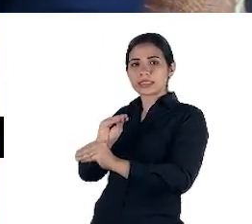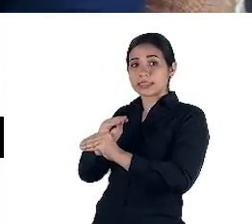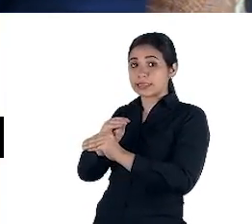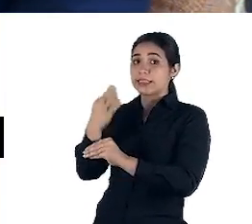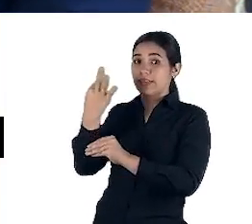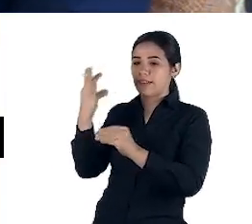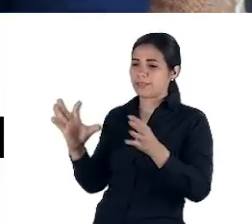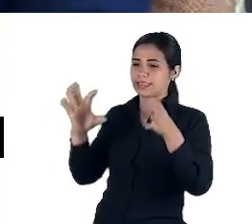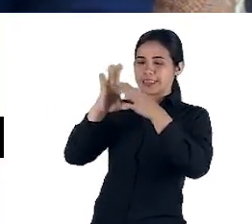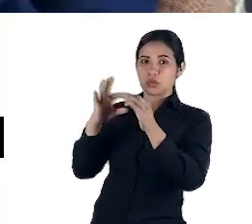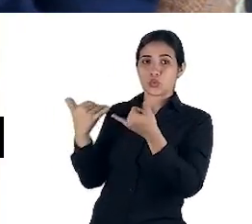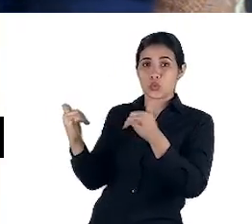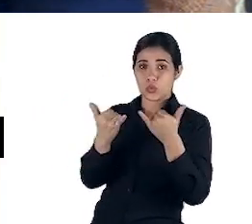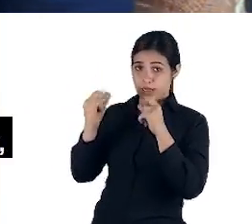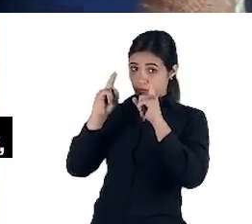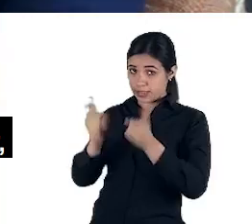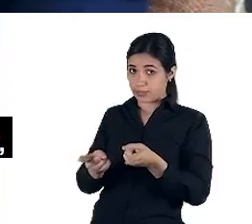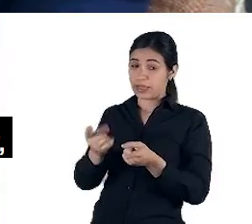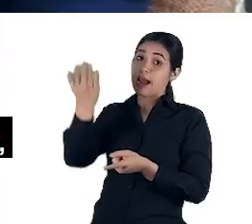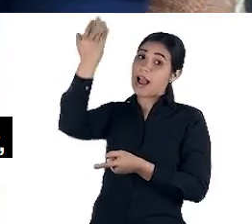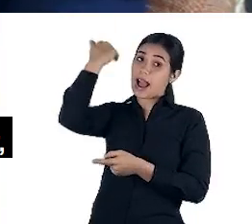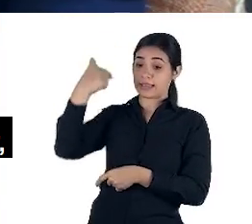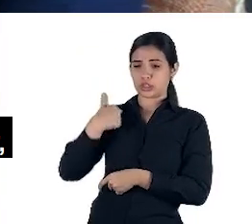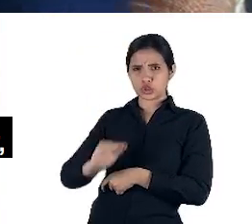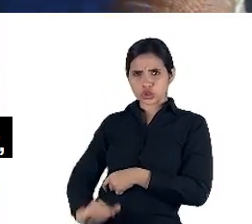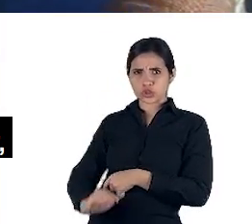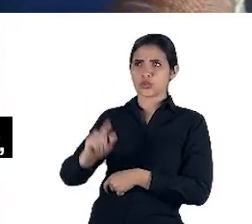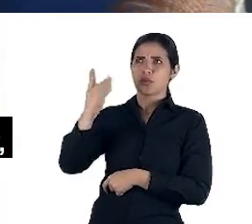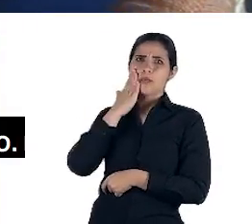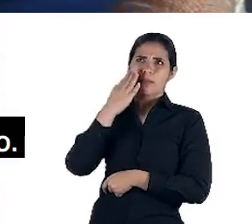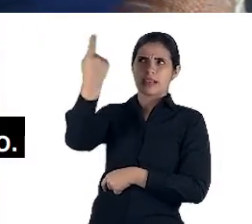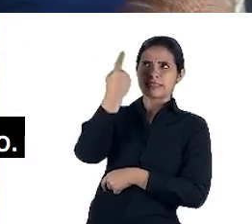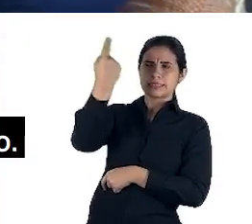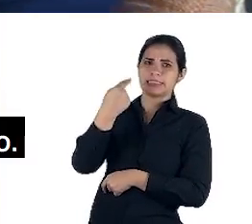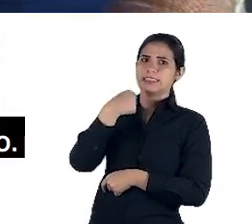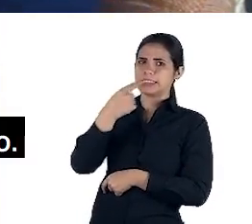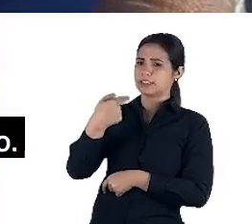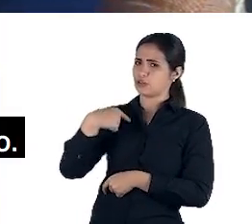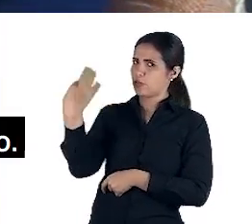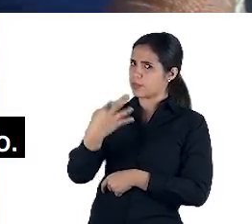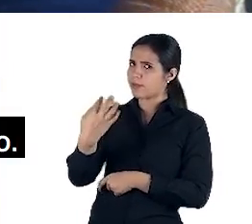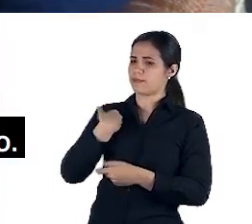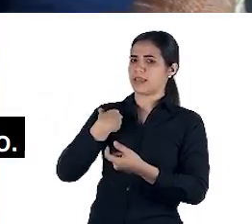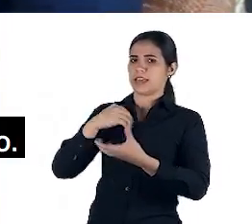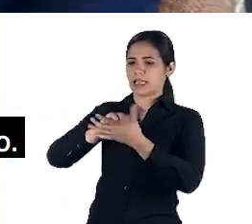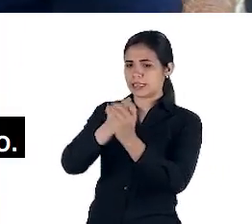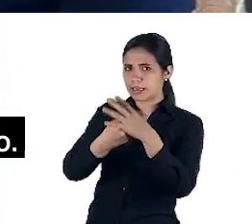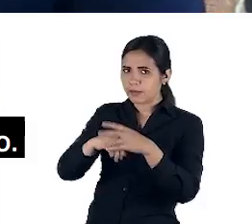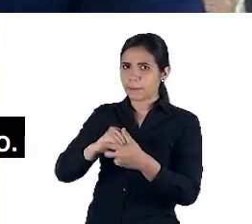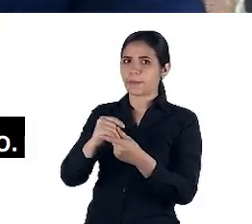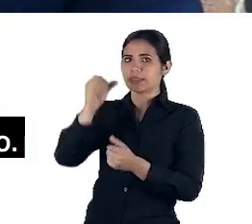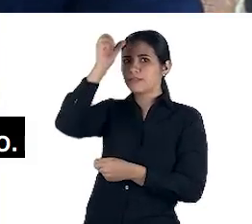porque a nosotros nos daban de chicos como una tarea limpiarse las manos. Sí. Lo que menos un chico quiere hacer, digamos, es cumplir con la tarea. Uno quiere